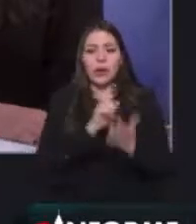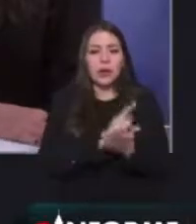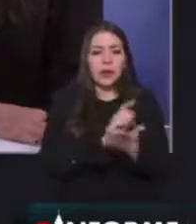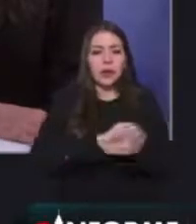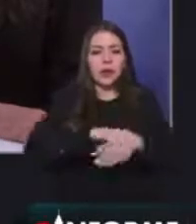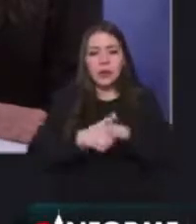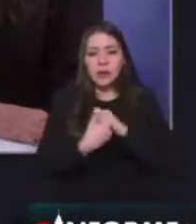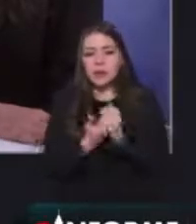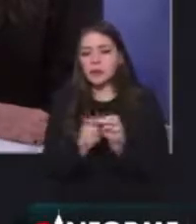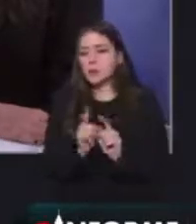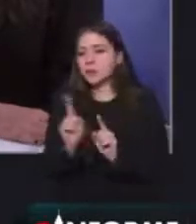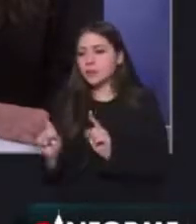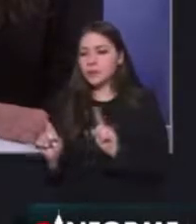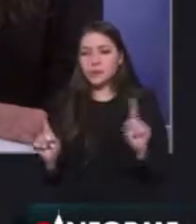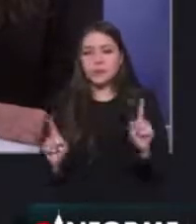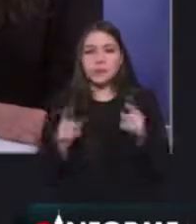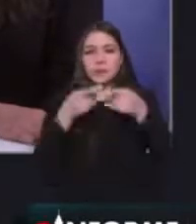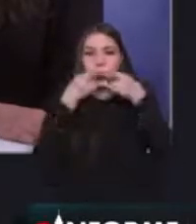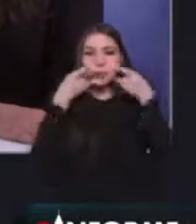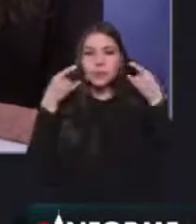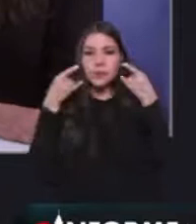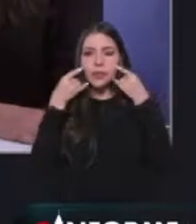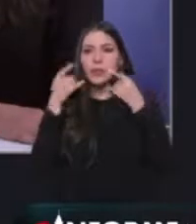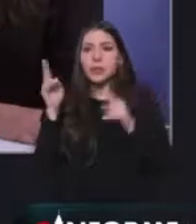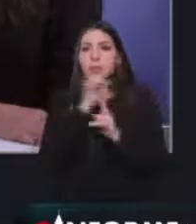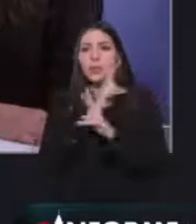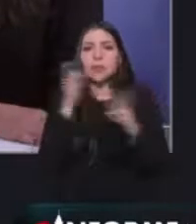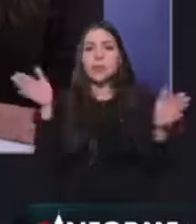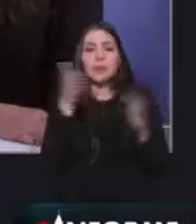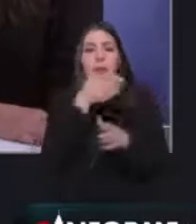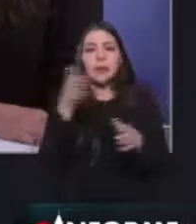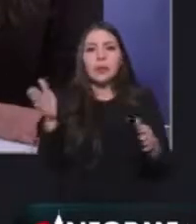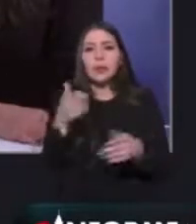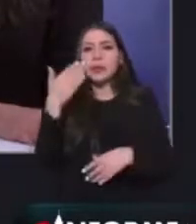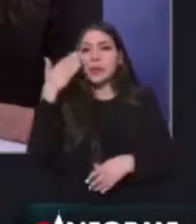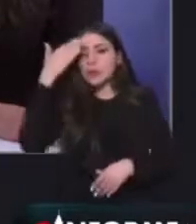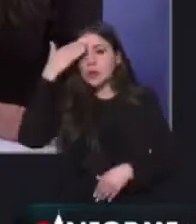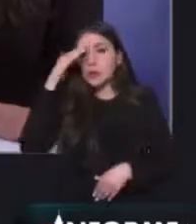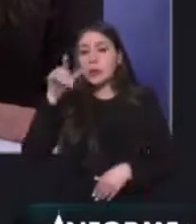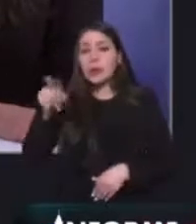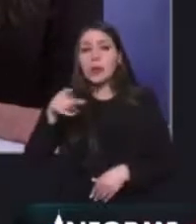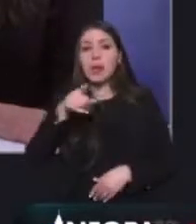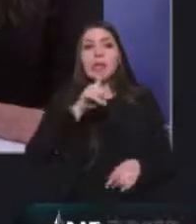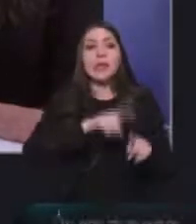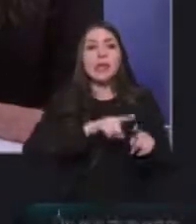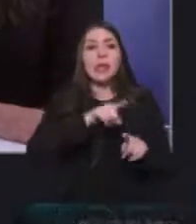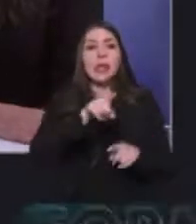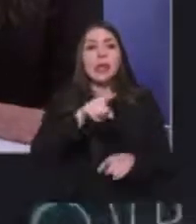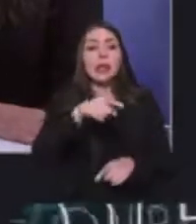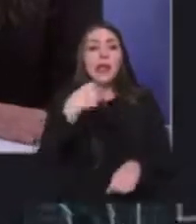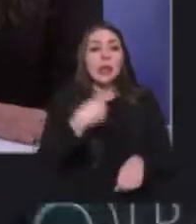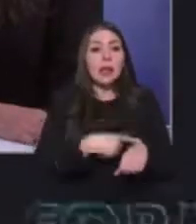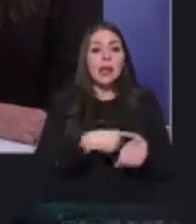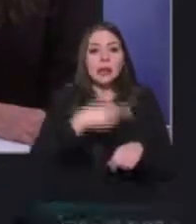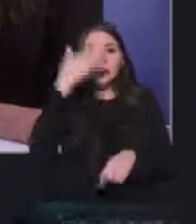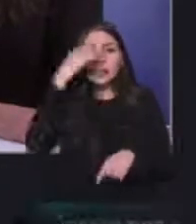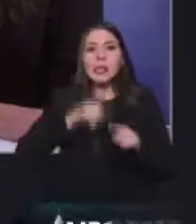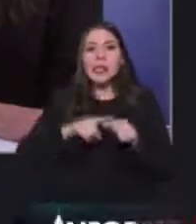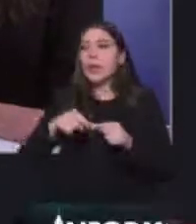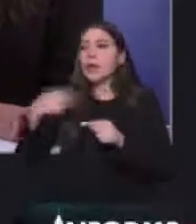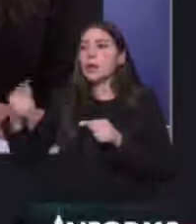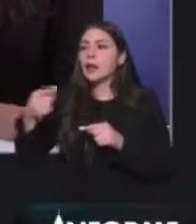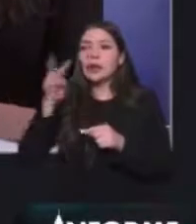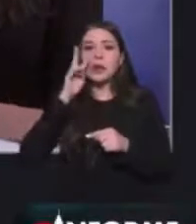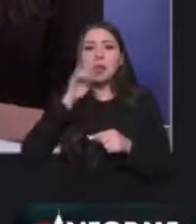distancia, cubrebocas, ventilación, diagnóstico oportuno de los enfermos y sus contactos, evitar complicaciones